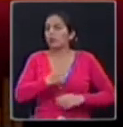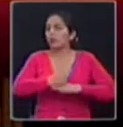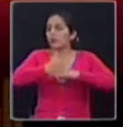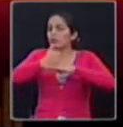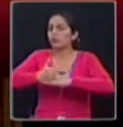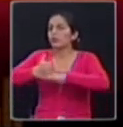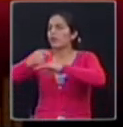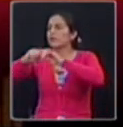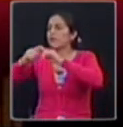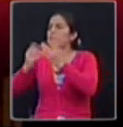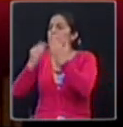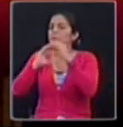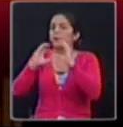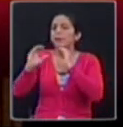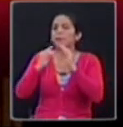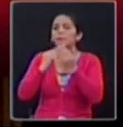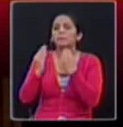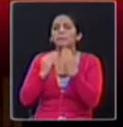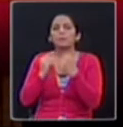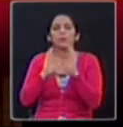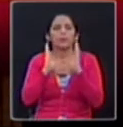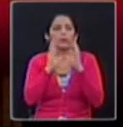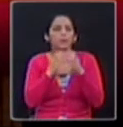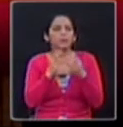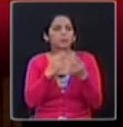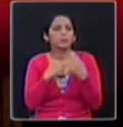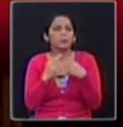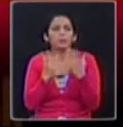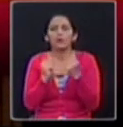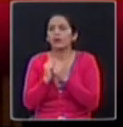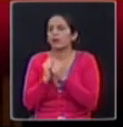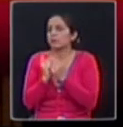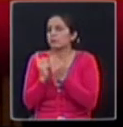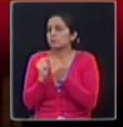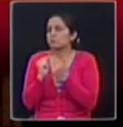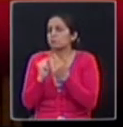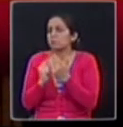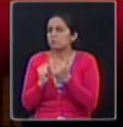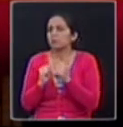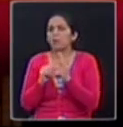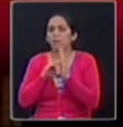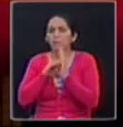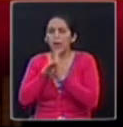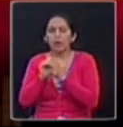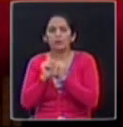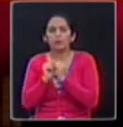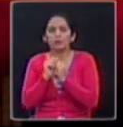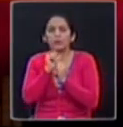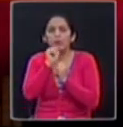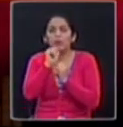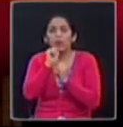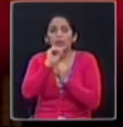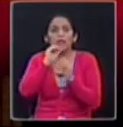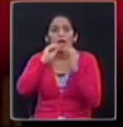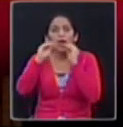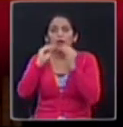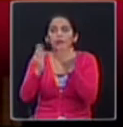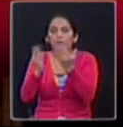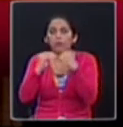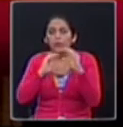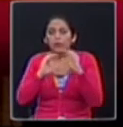ya con las cámaras, los empresarios, la banca, pero no llama a los diferentes sectores, bueno, como es el Frente Unitario. Ya los ha de llamar,